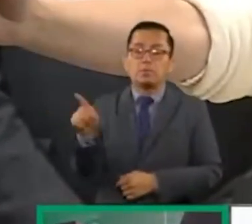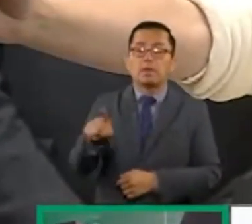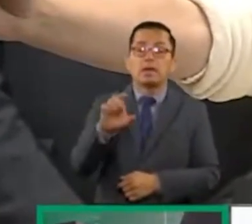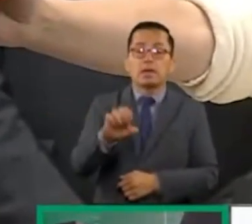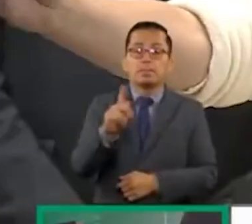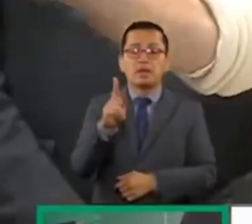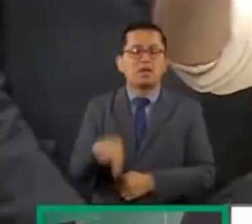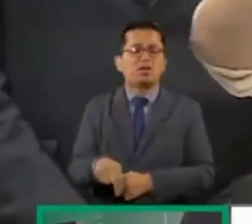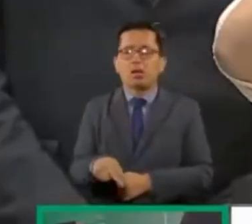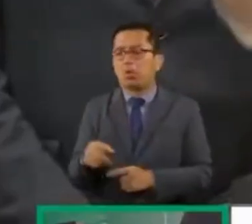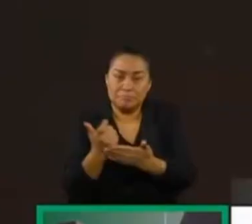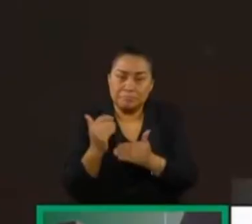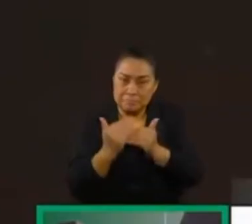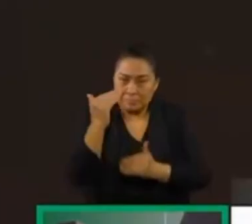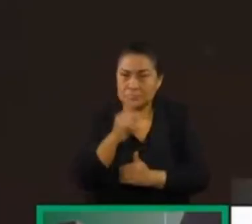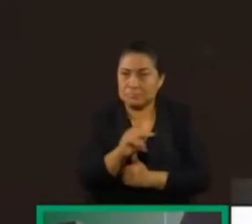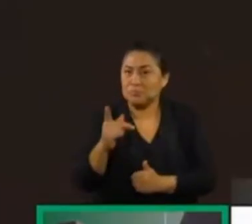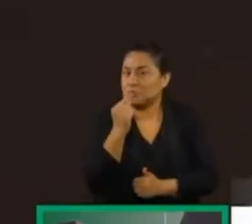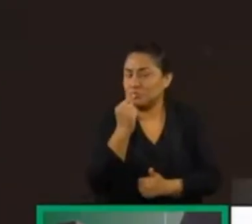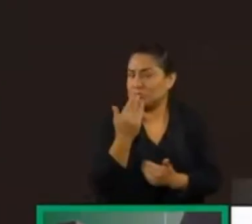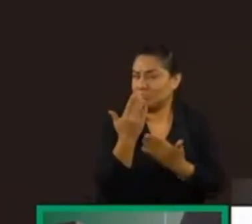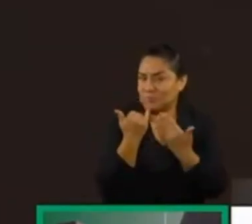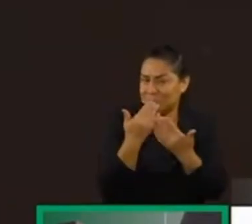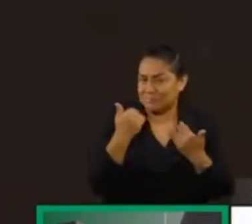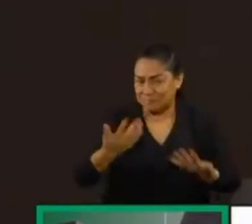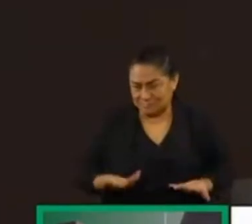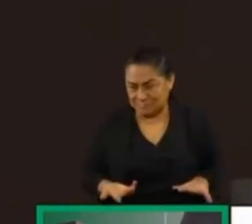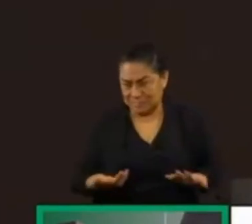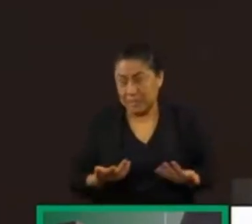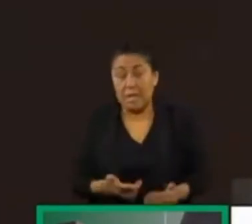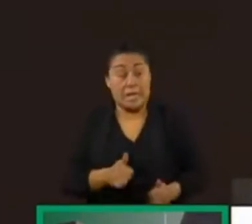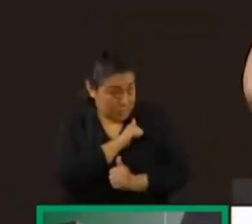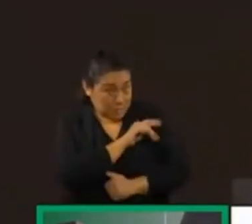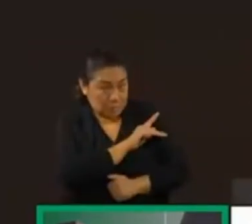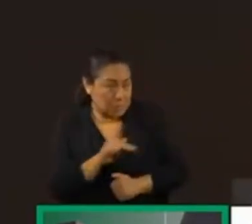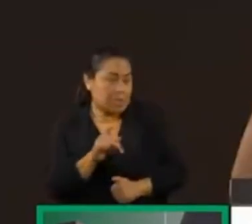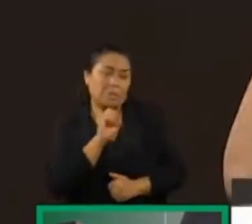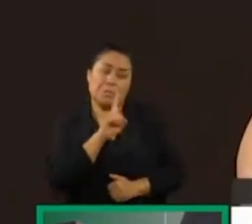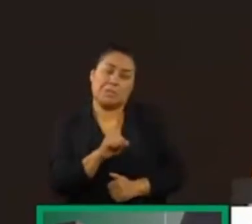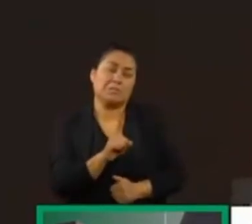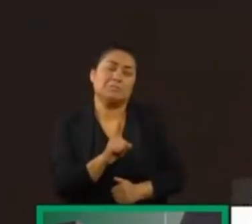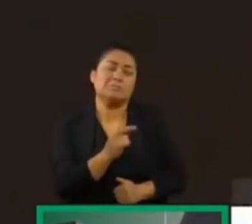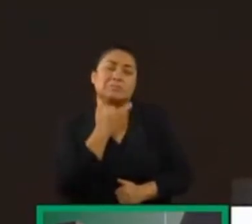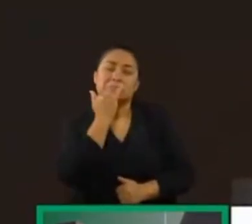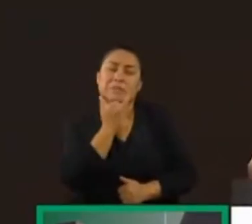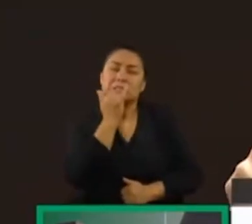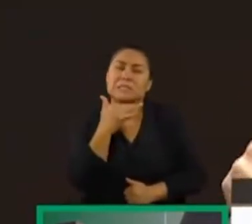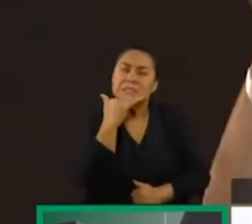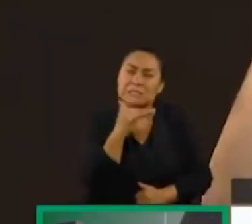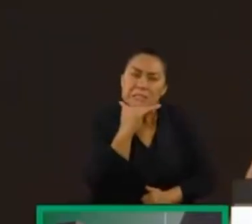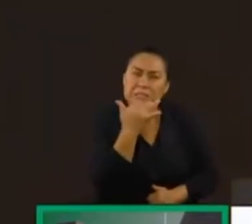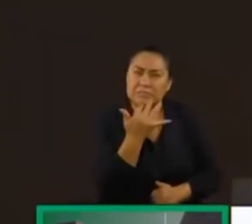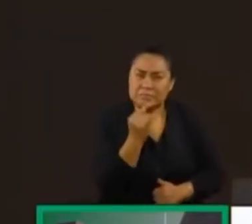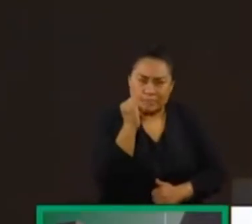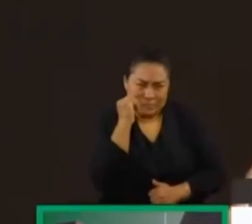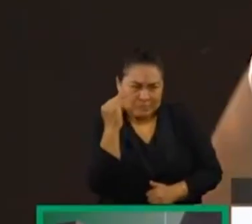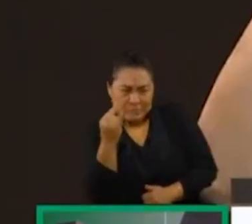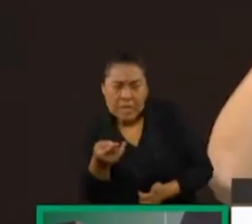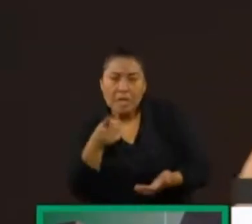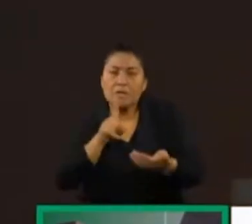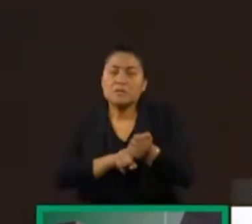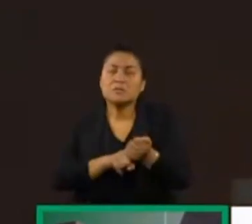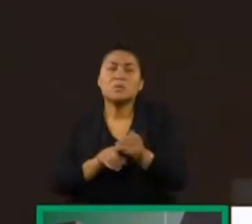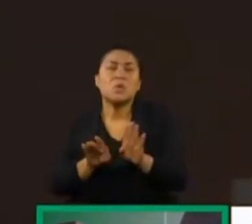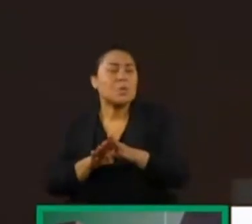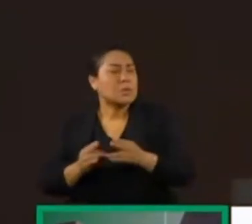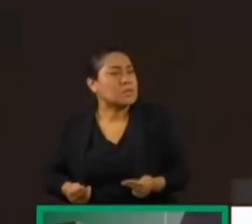lo dejó perpetuarse. No nos olvidamos tampoco que el ejército ha sido cómplice de la opacidad con la que se han manejado los negocios y